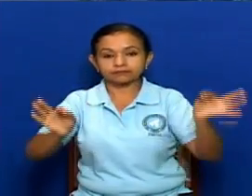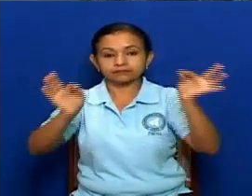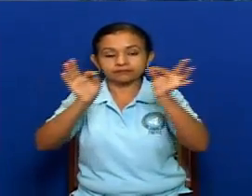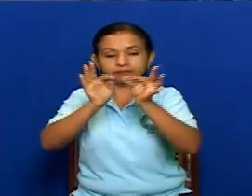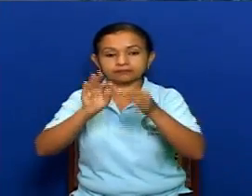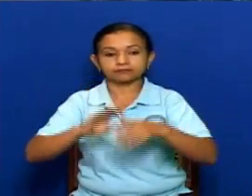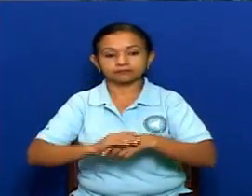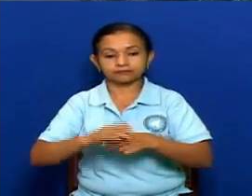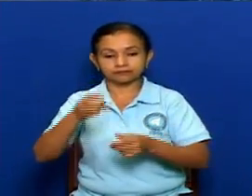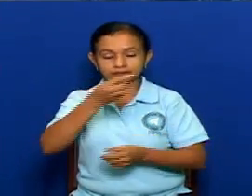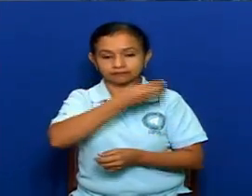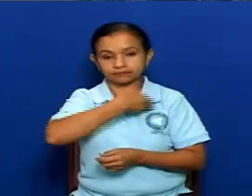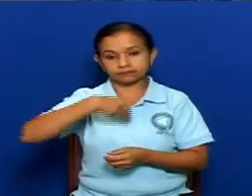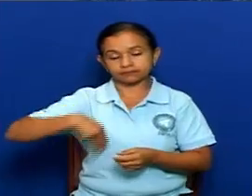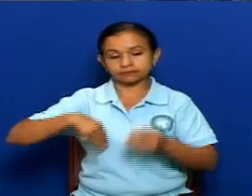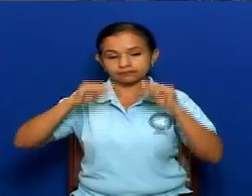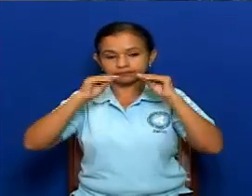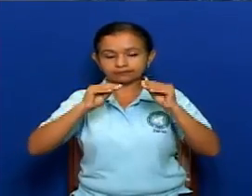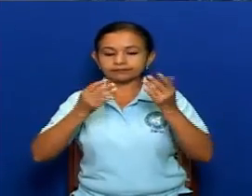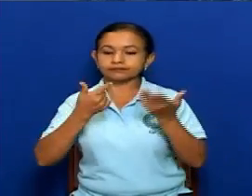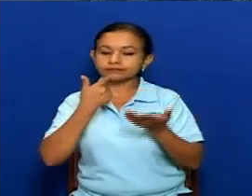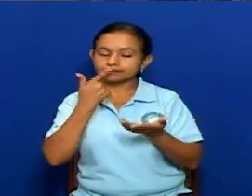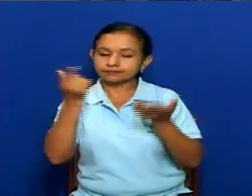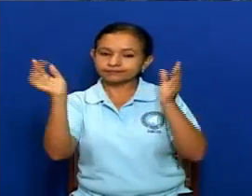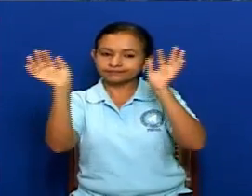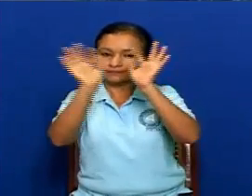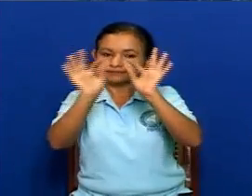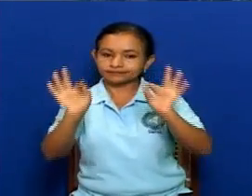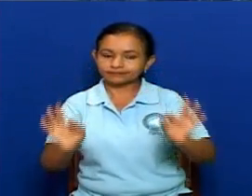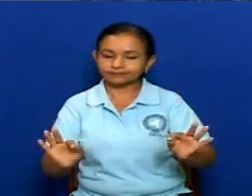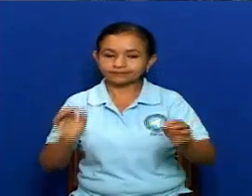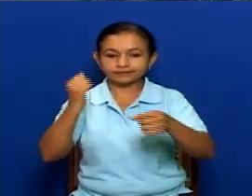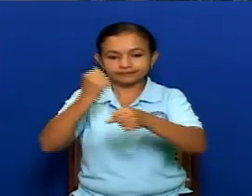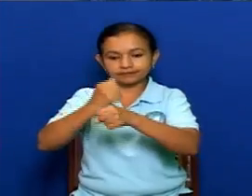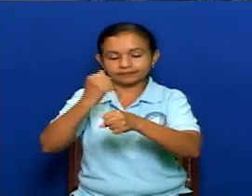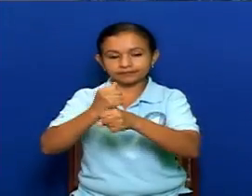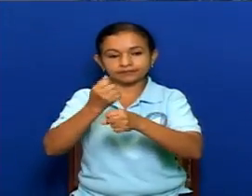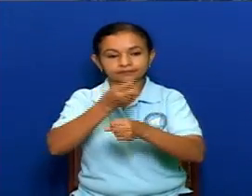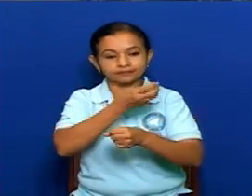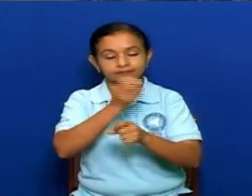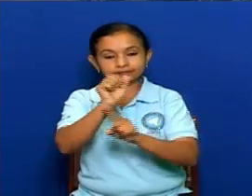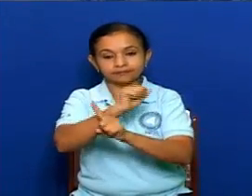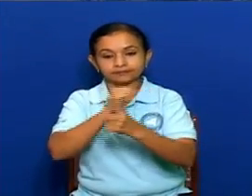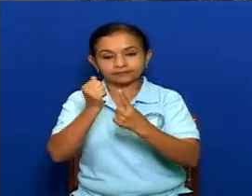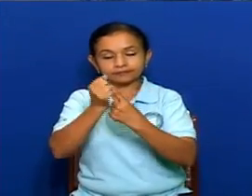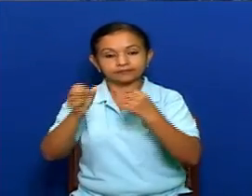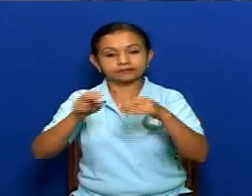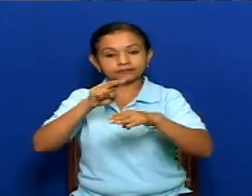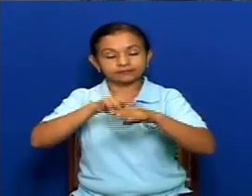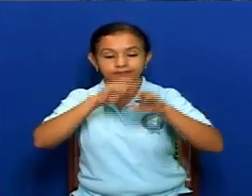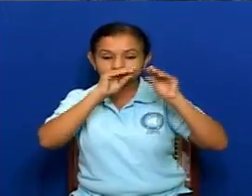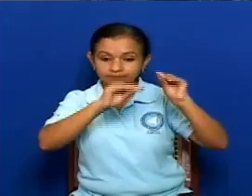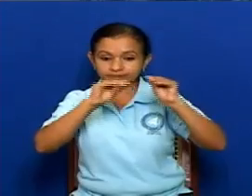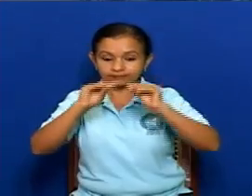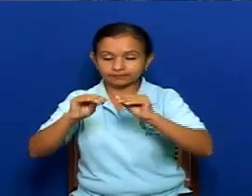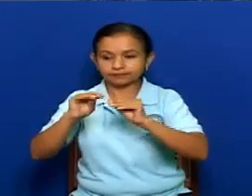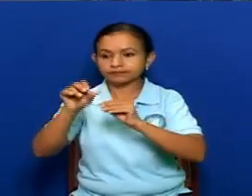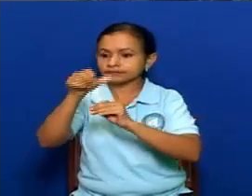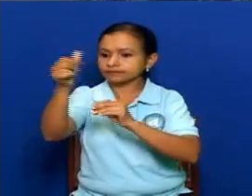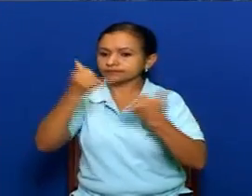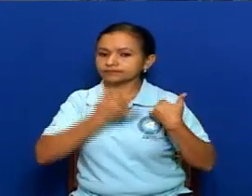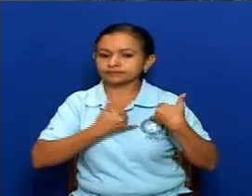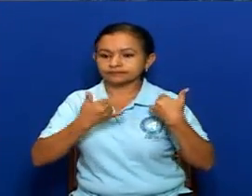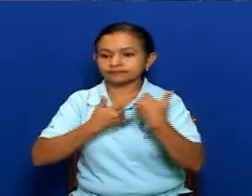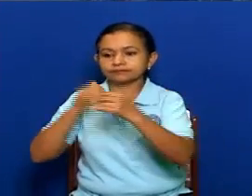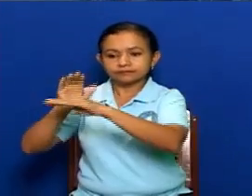desde el Ministerio de Educación felicitamos este esfuerzo de la Asamblea Nacional, y por qué no invitar al resto de instituciones